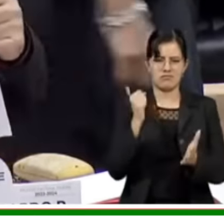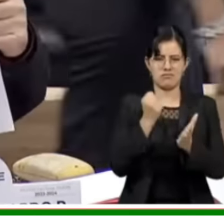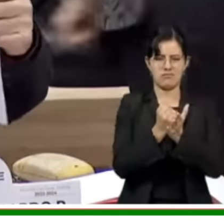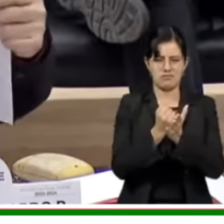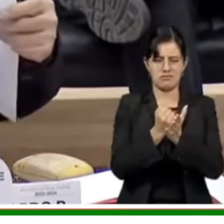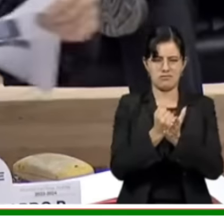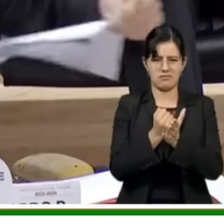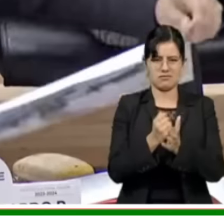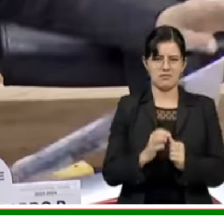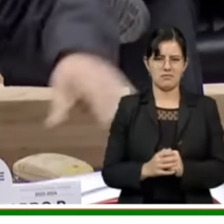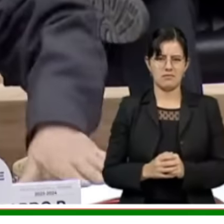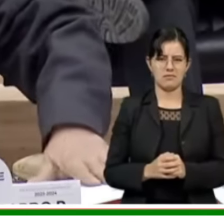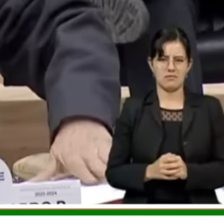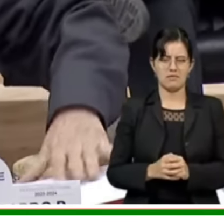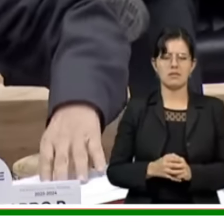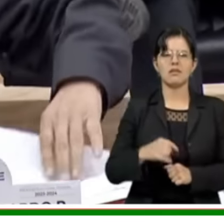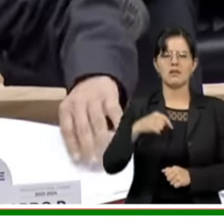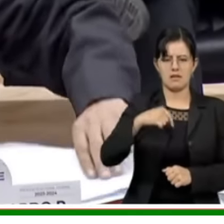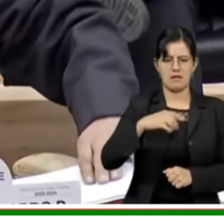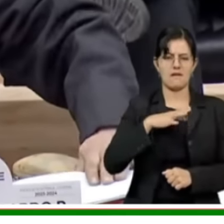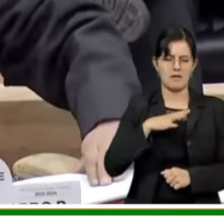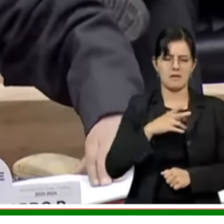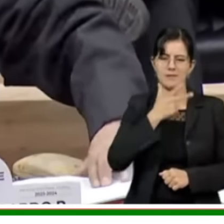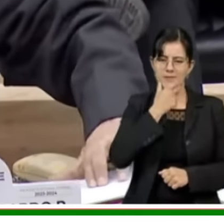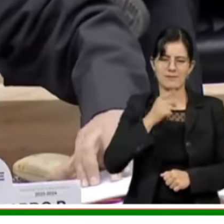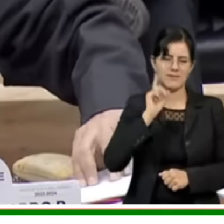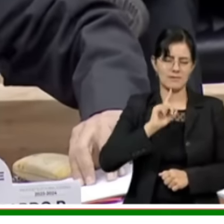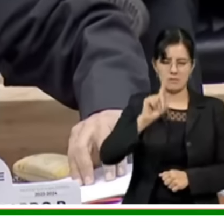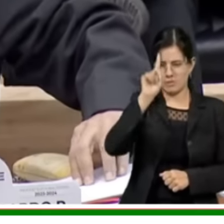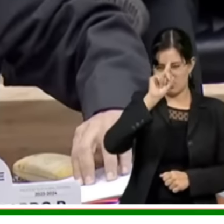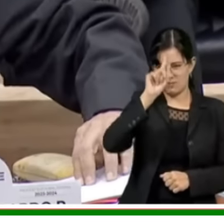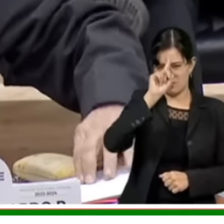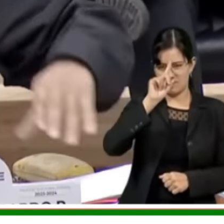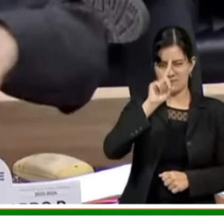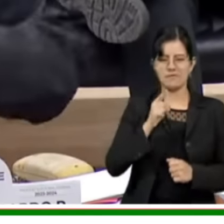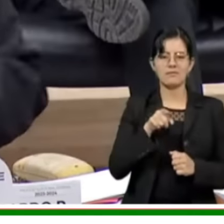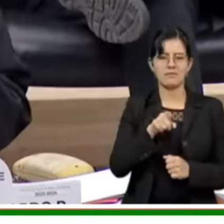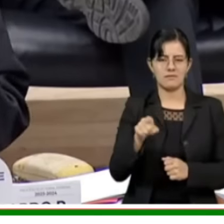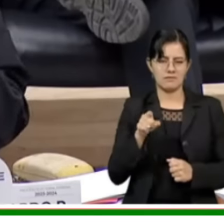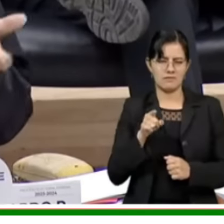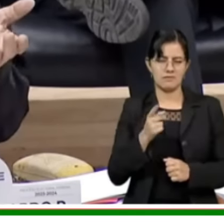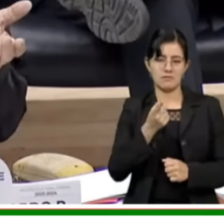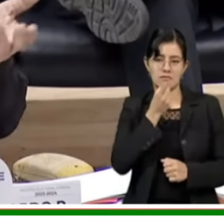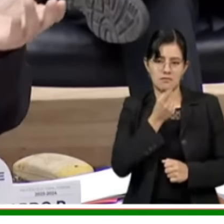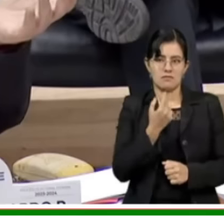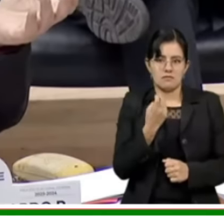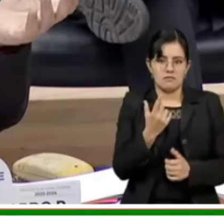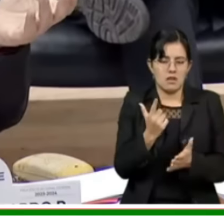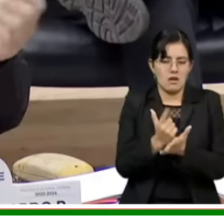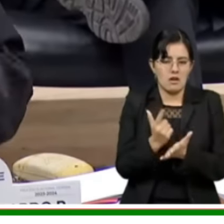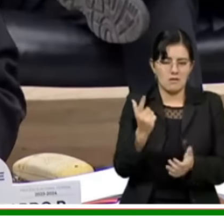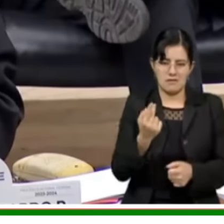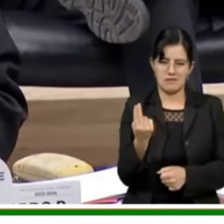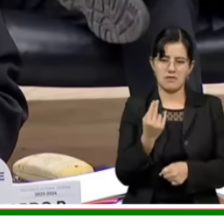electoral aquí hubo consejeras consejeros que plantearon que el hecho era muy grave y que se